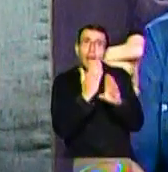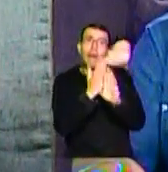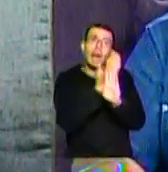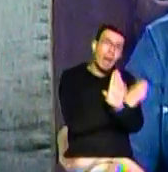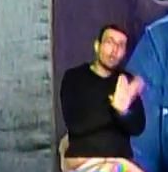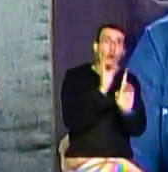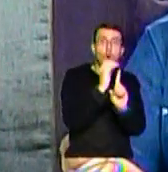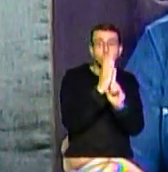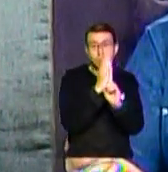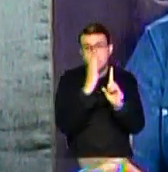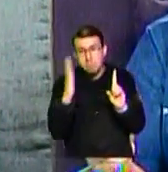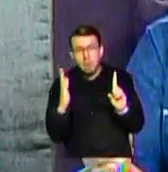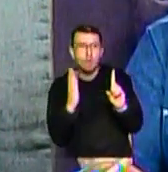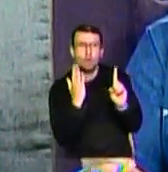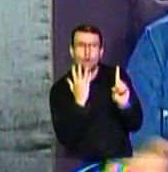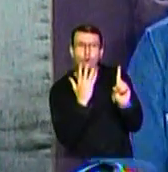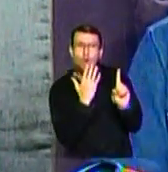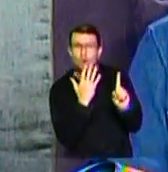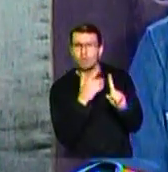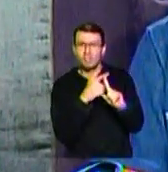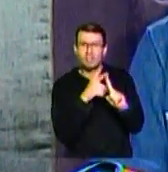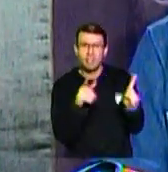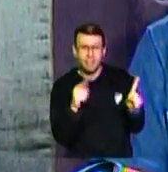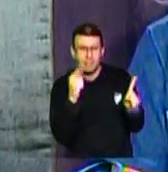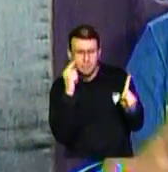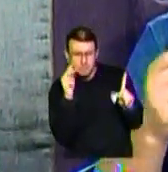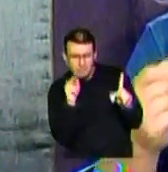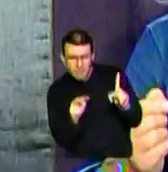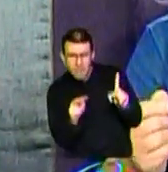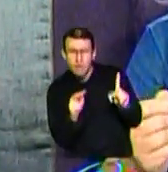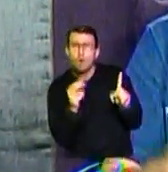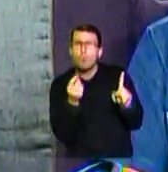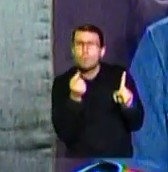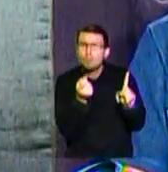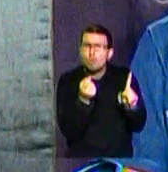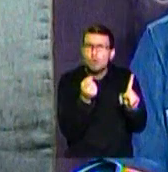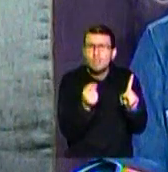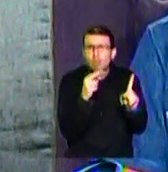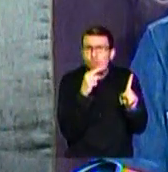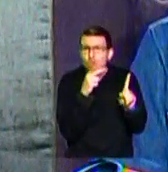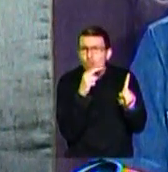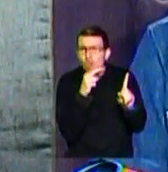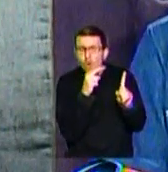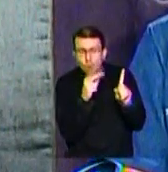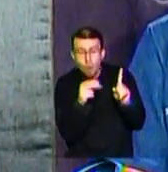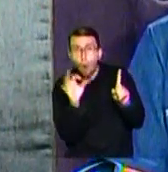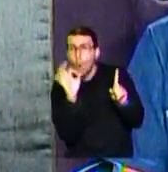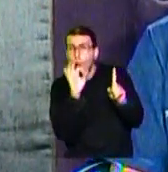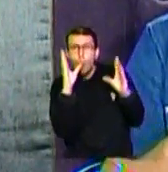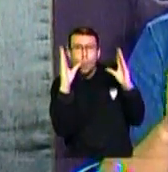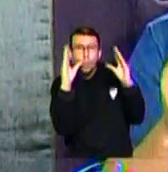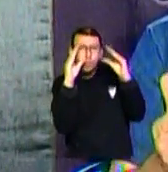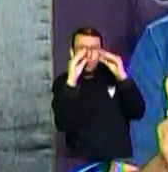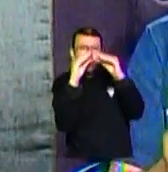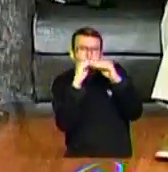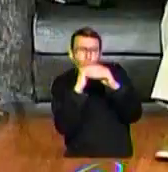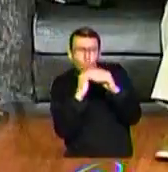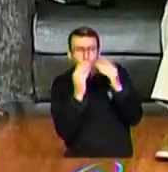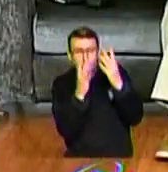color, puede verse un poco hemático, o sea con algo de sangre, o puede verse un poco oscuro. puede